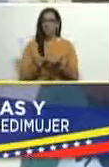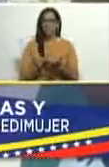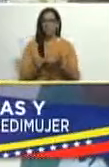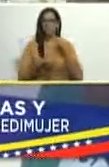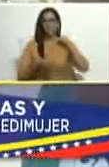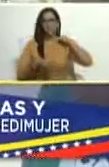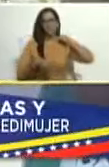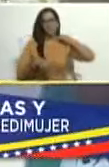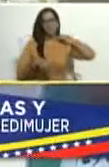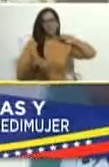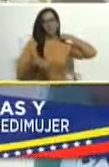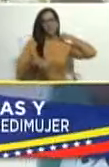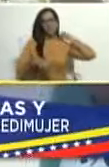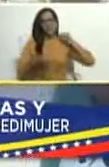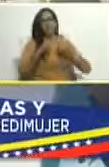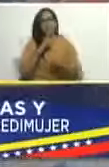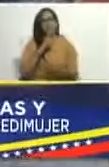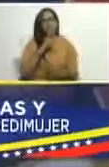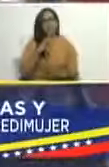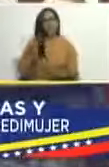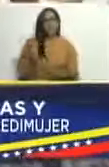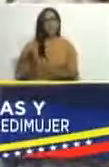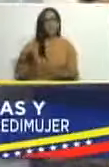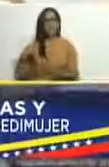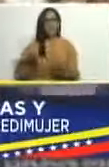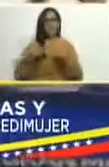¿Quiénes de ustedes tienen redes sociales?